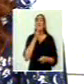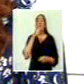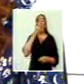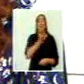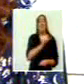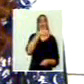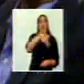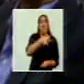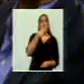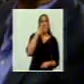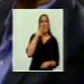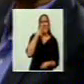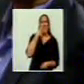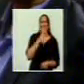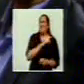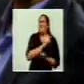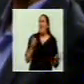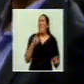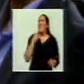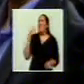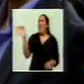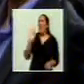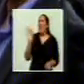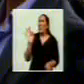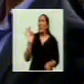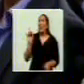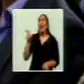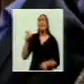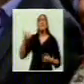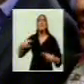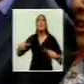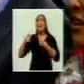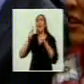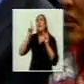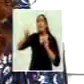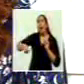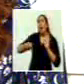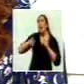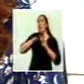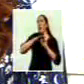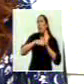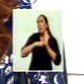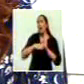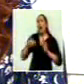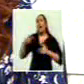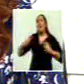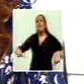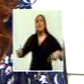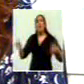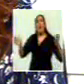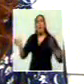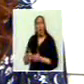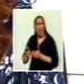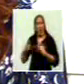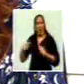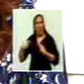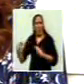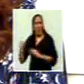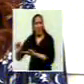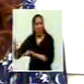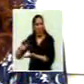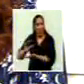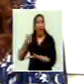Monetario en ningún momento pidió que se redujeran los gastos de defensa. Ustedes saben que Grecia tiene en gastos de defensa